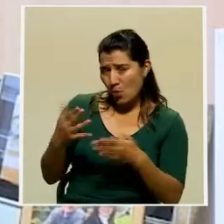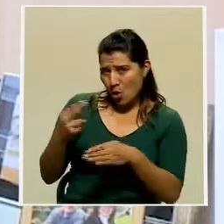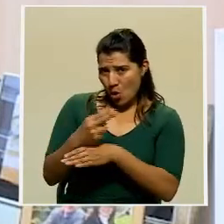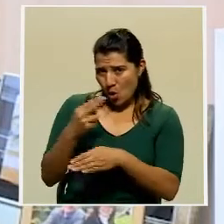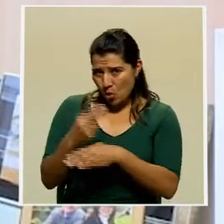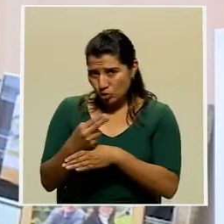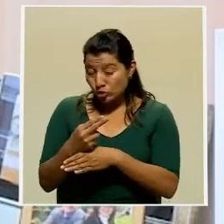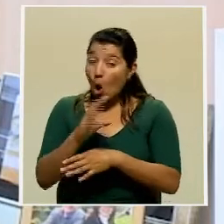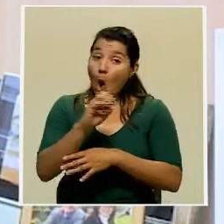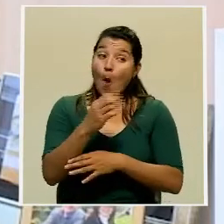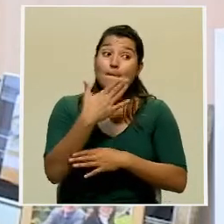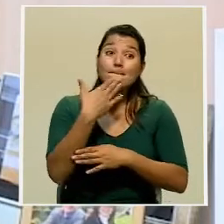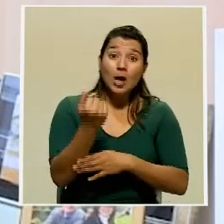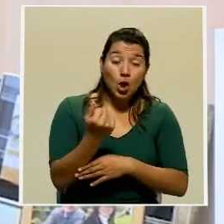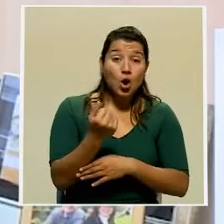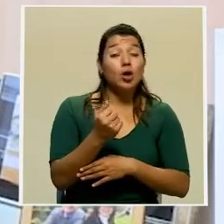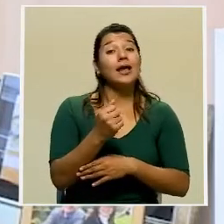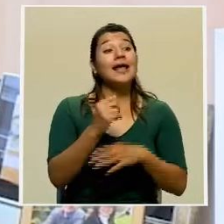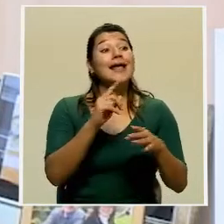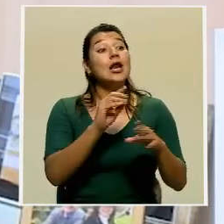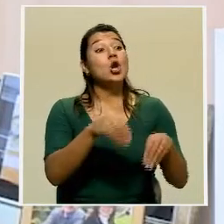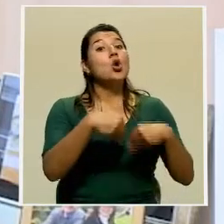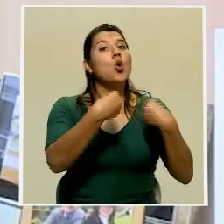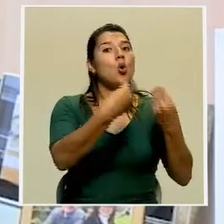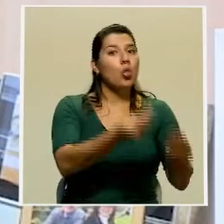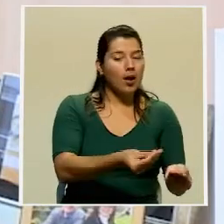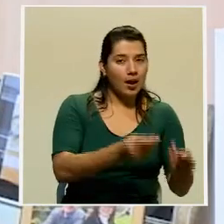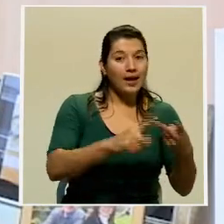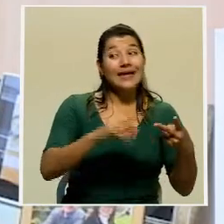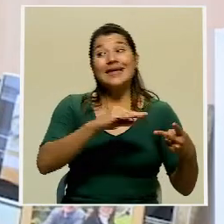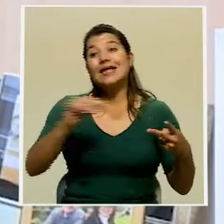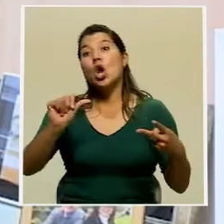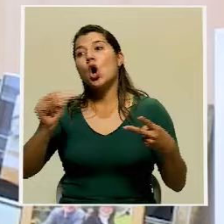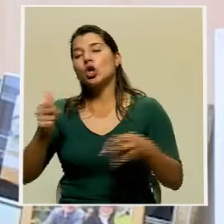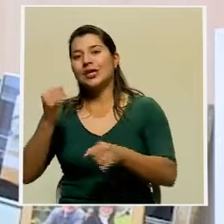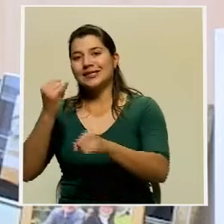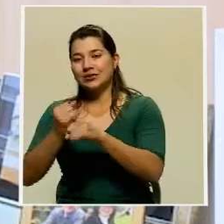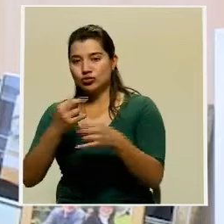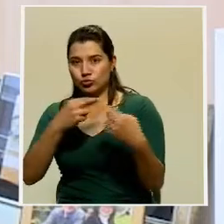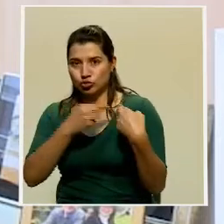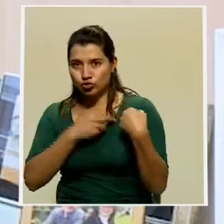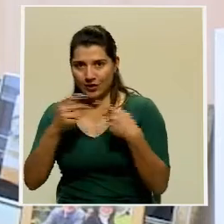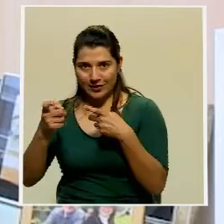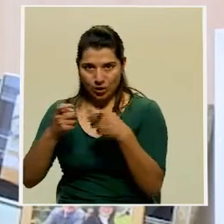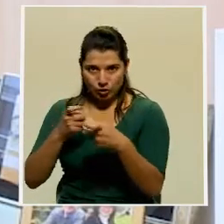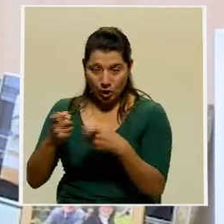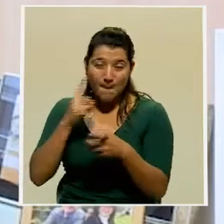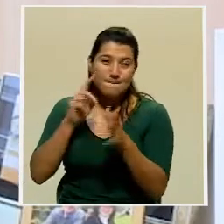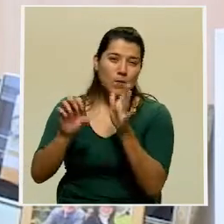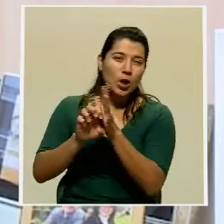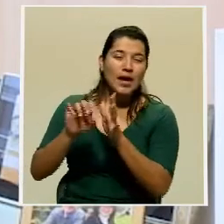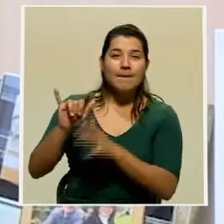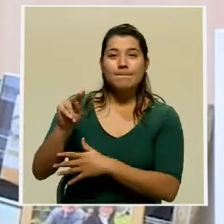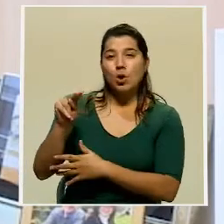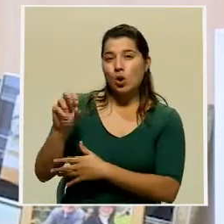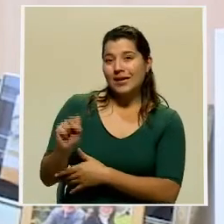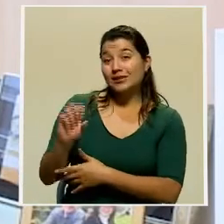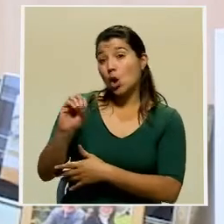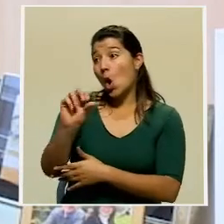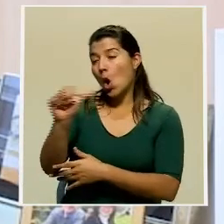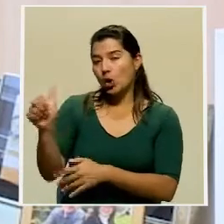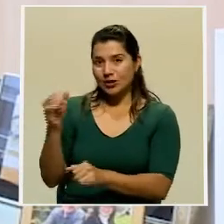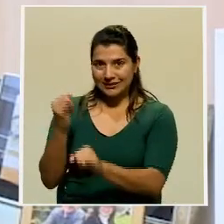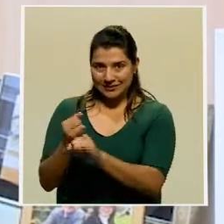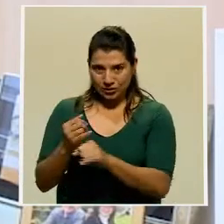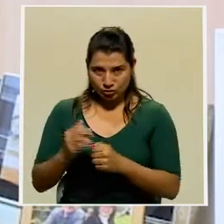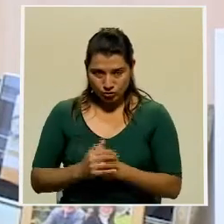van a buscar un fideicomiso por separado como se planteó por fuera al inicio, que fuera el INSS u otra entidad. ¿Cuáles